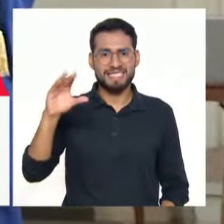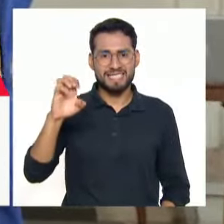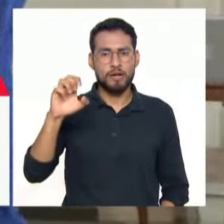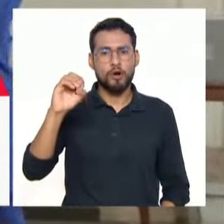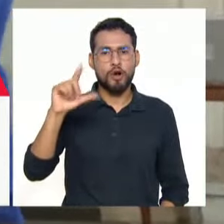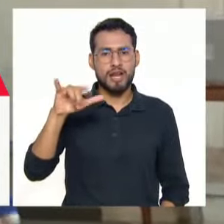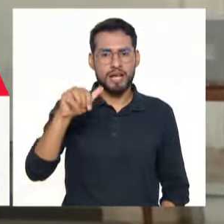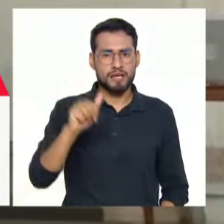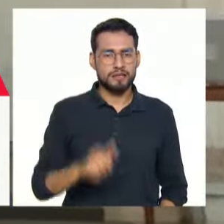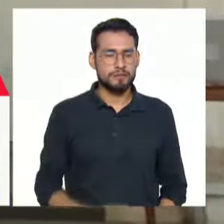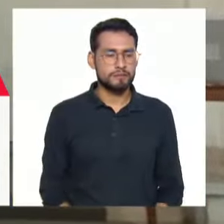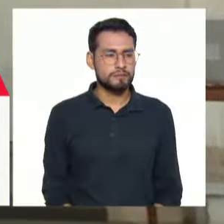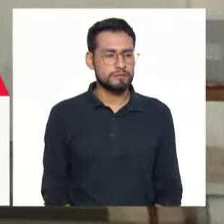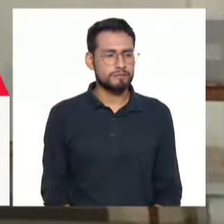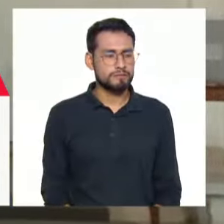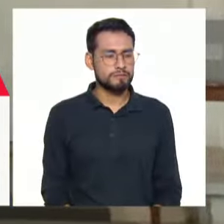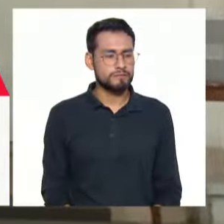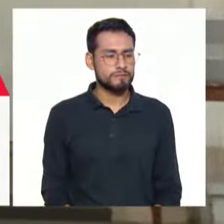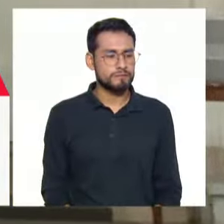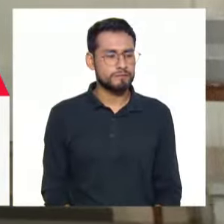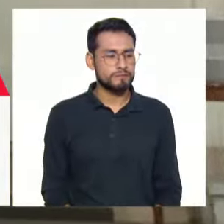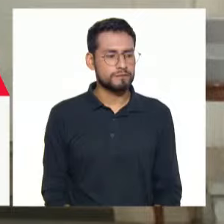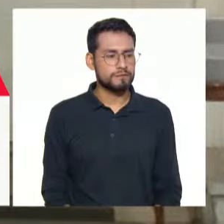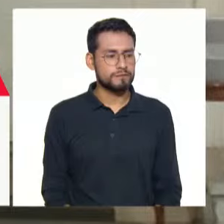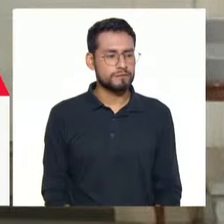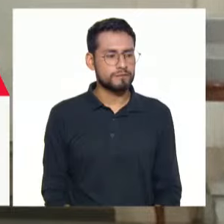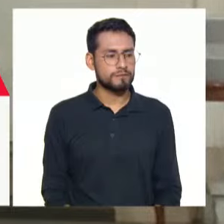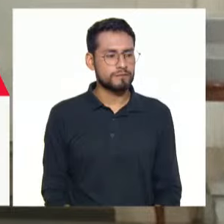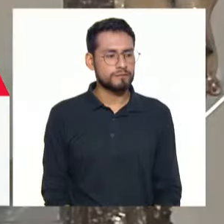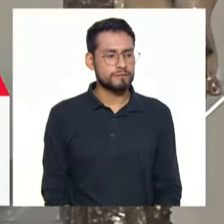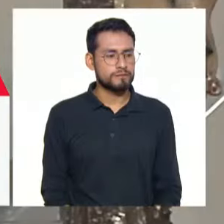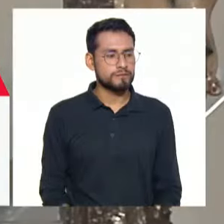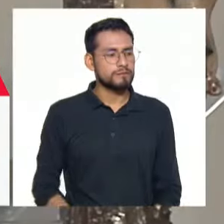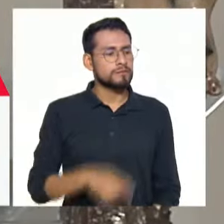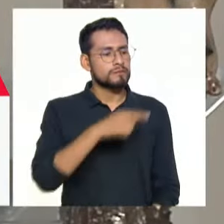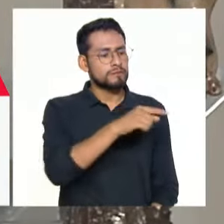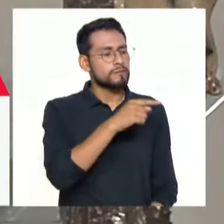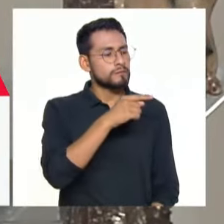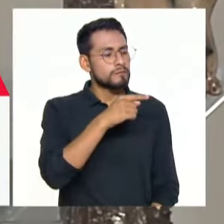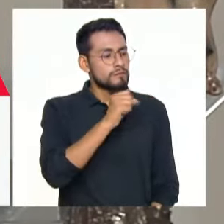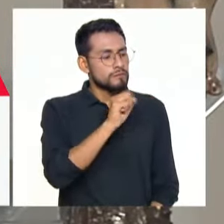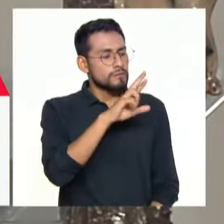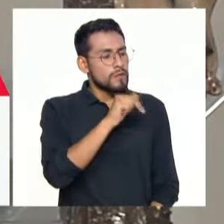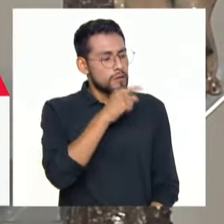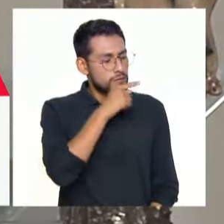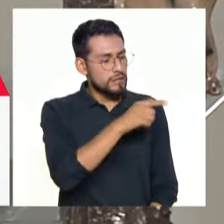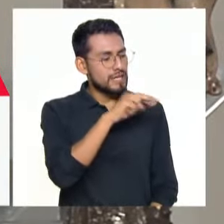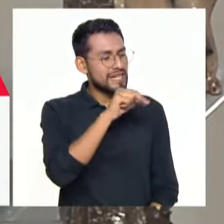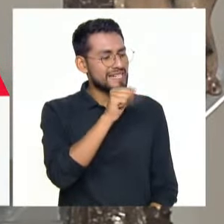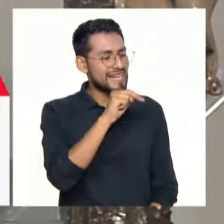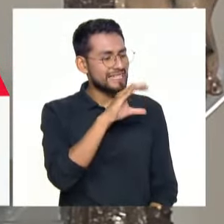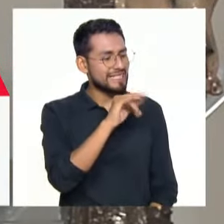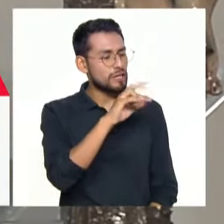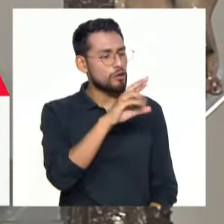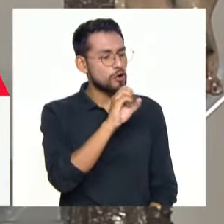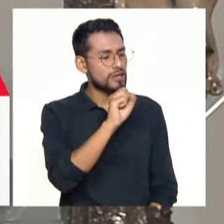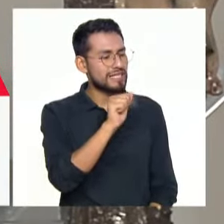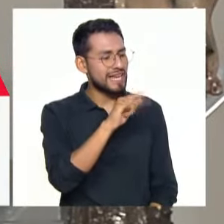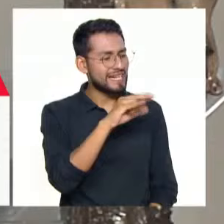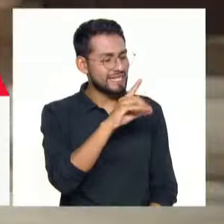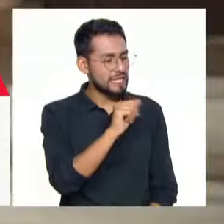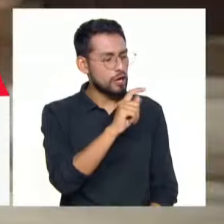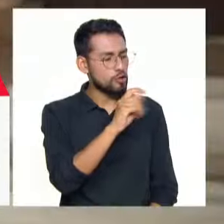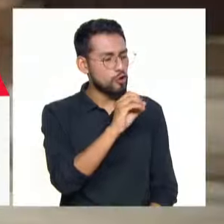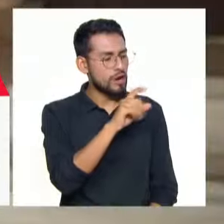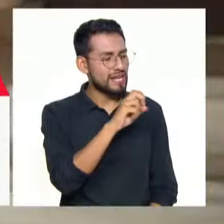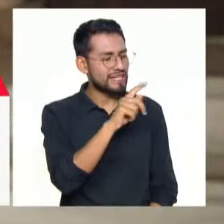Ministros. Señora Nancy Rosalina Tolentino